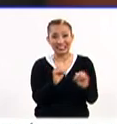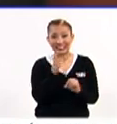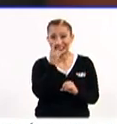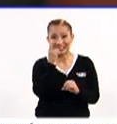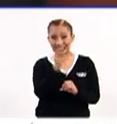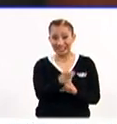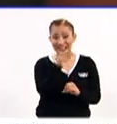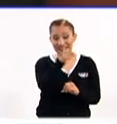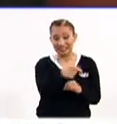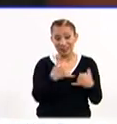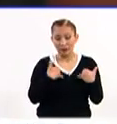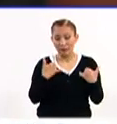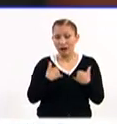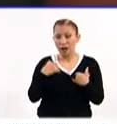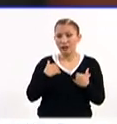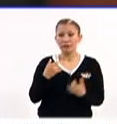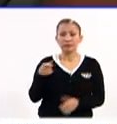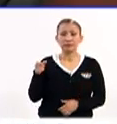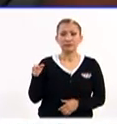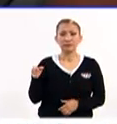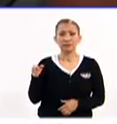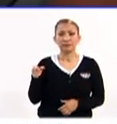Decirle a los jóvenes